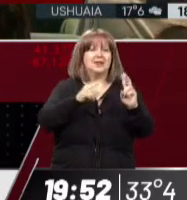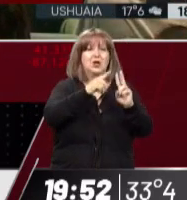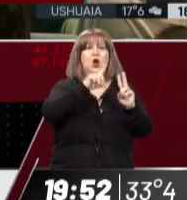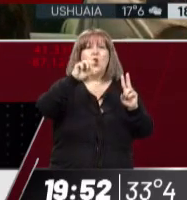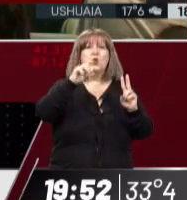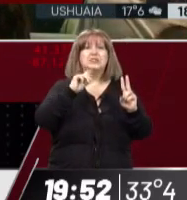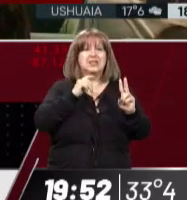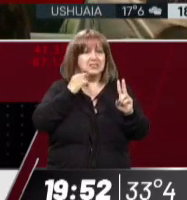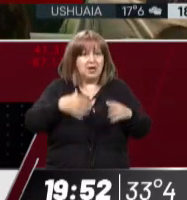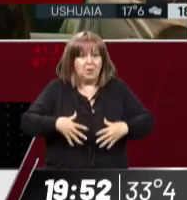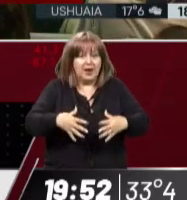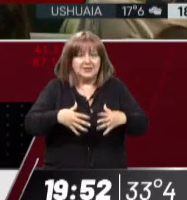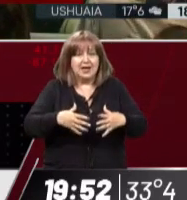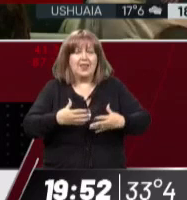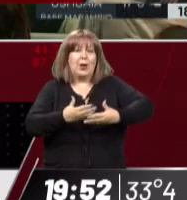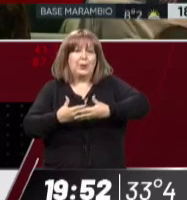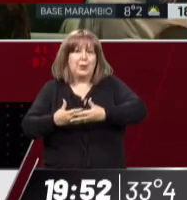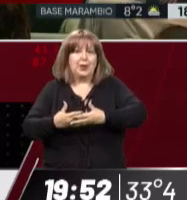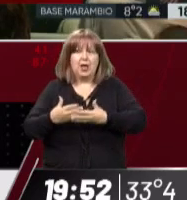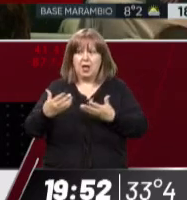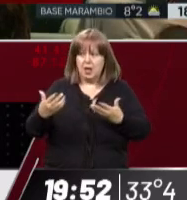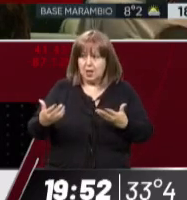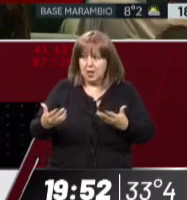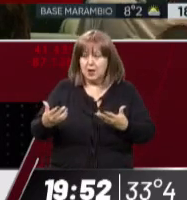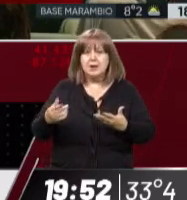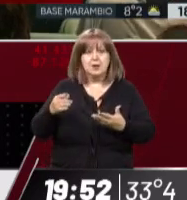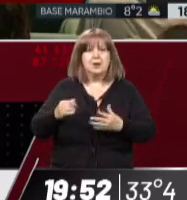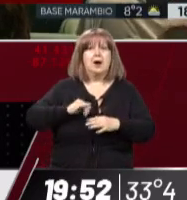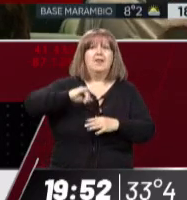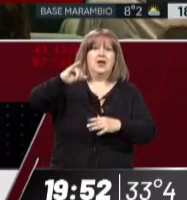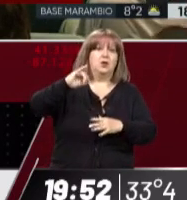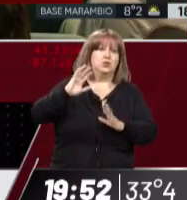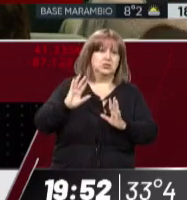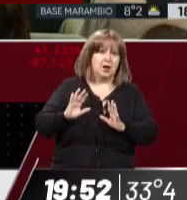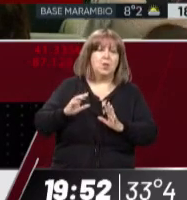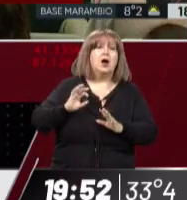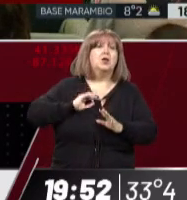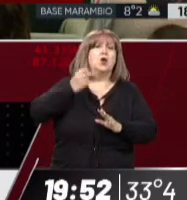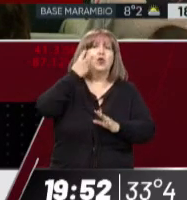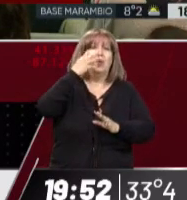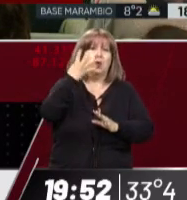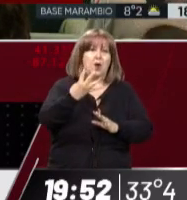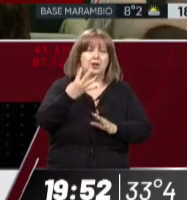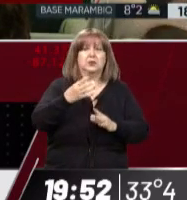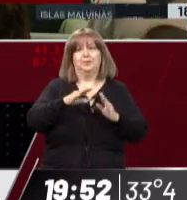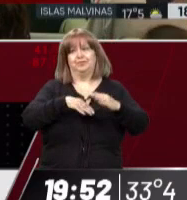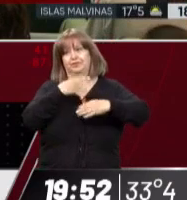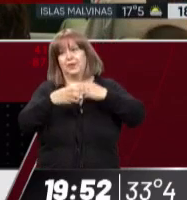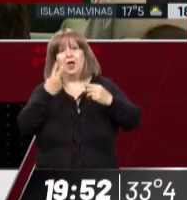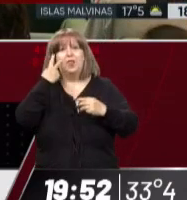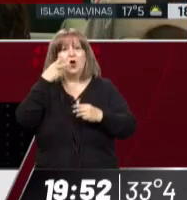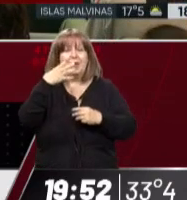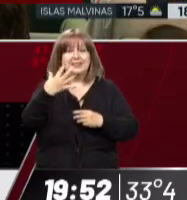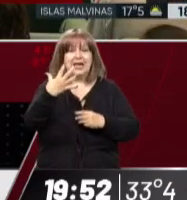habría dado a luz a un bebé. Y fue así que hacen la denuncia. En el año 2004, en el año 2005, se termina